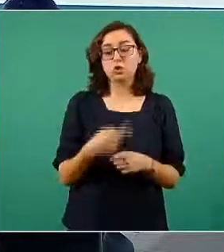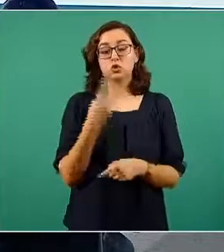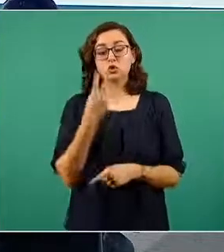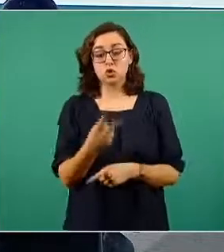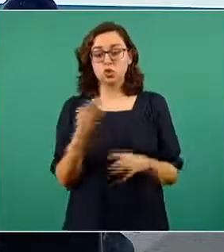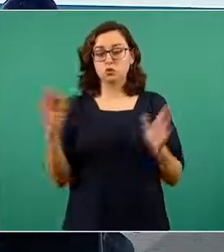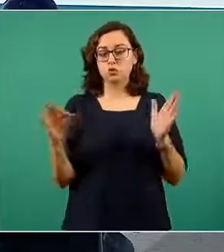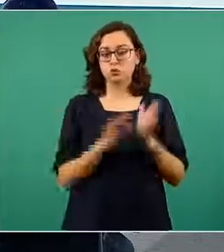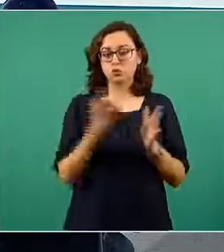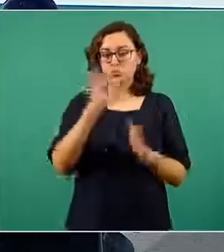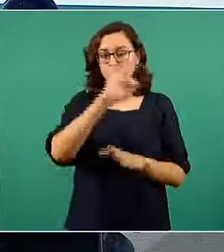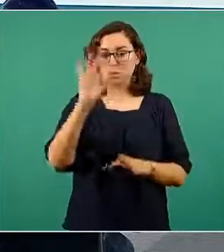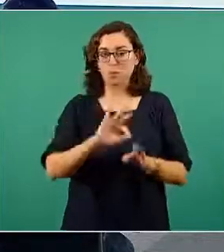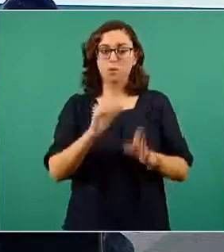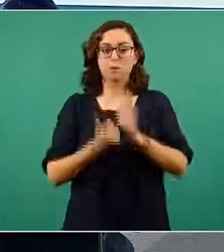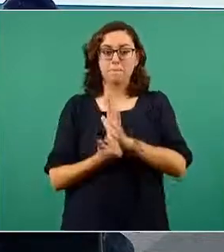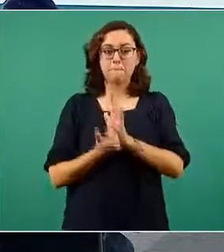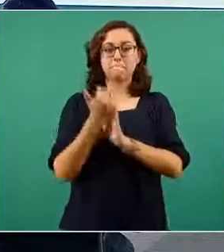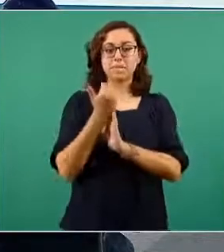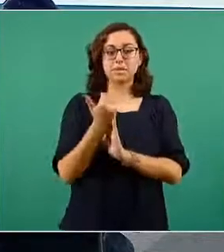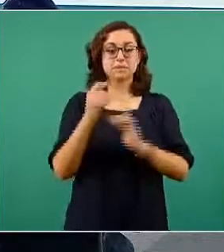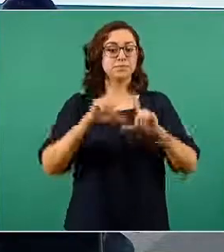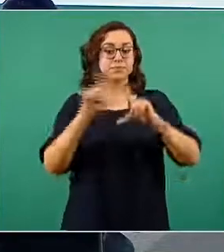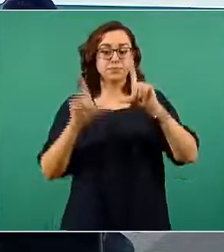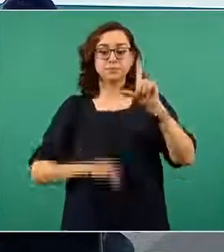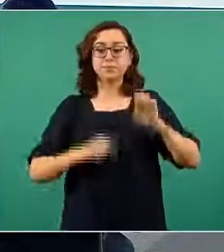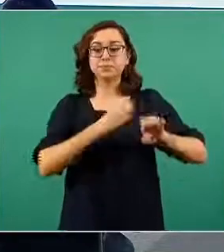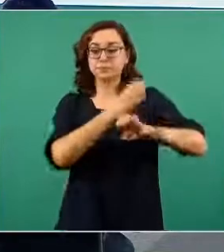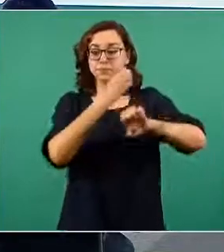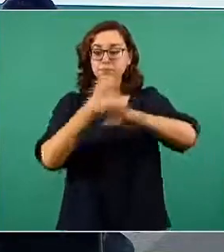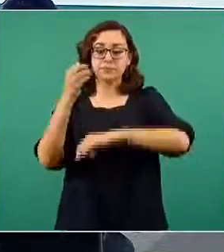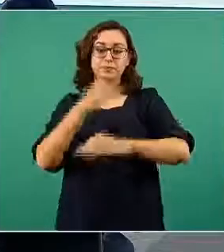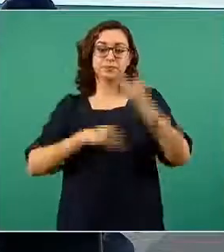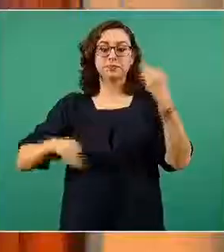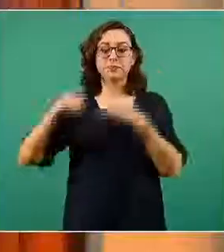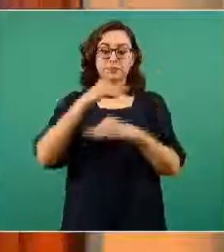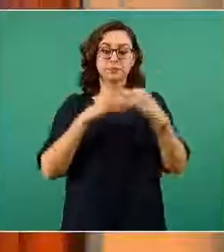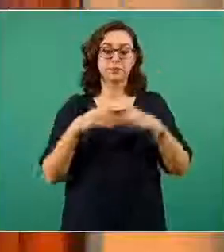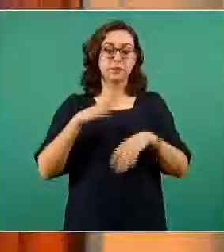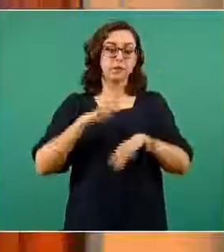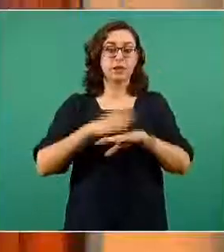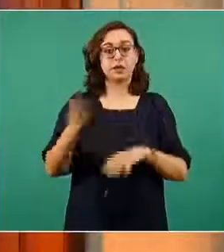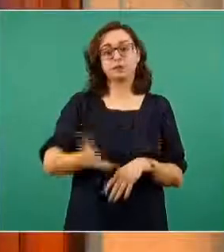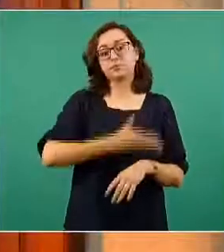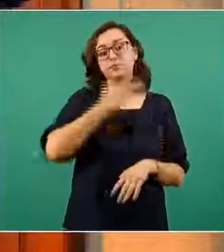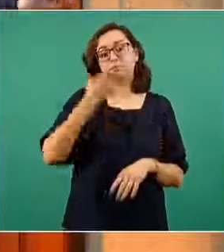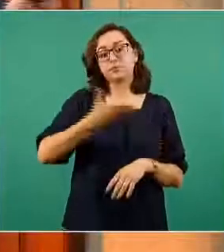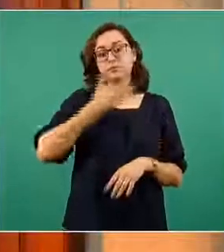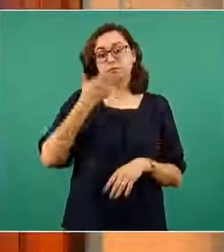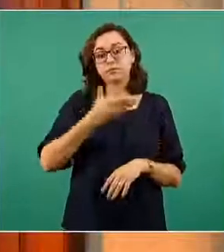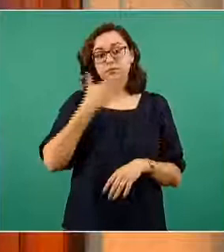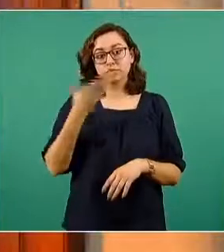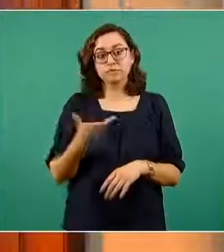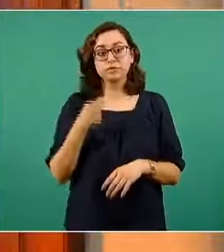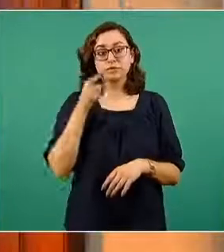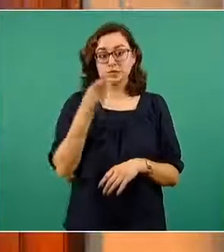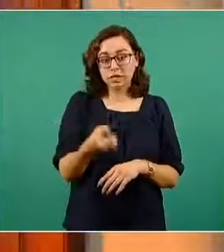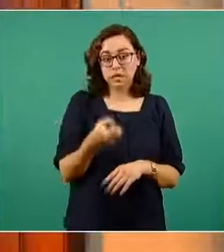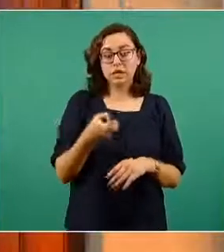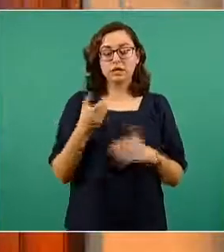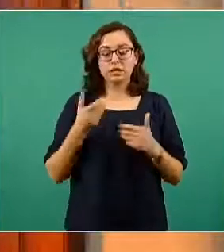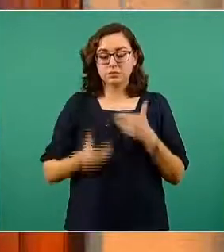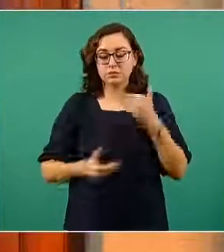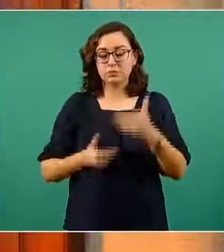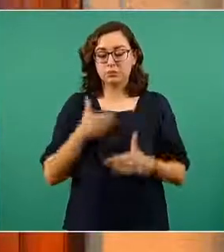esto está distribuido en todas las entidades federativas, y las que más pudieran estar aportando a estos ligeros incrementos